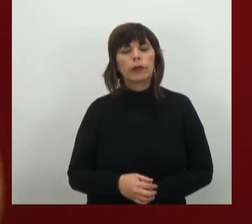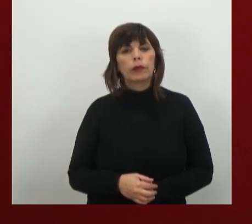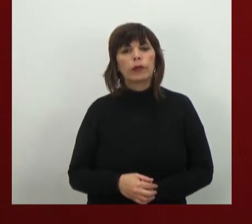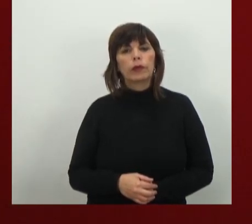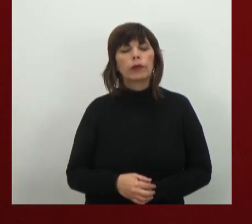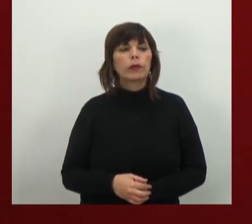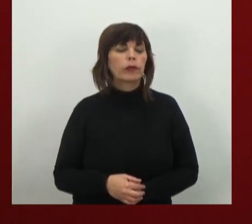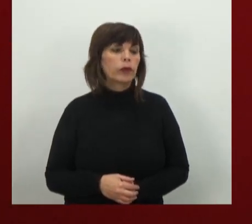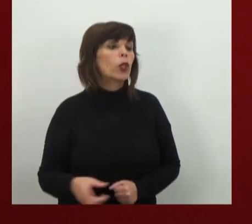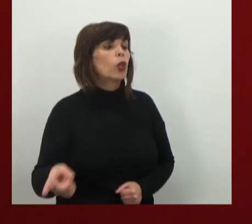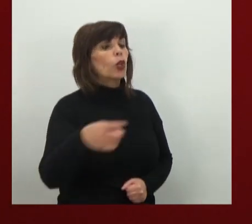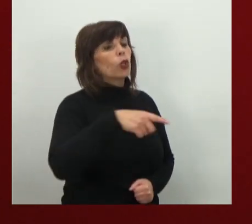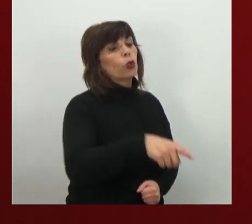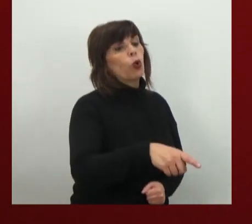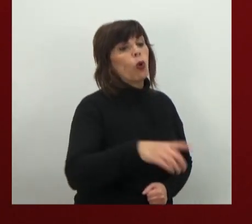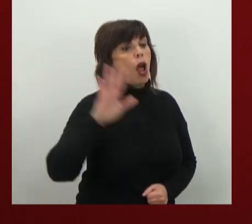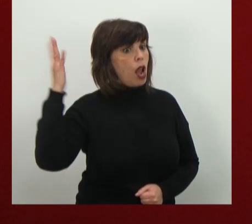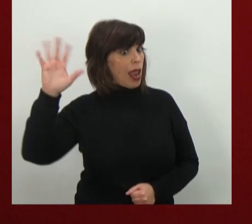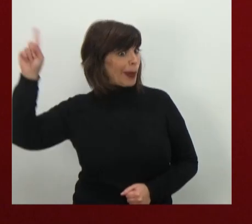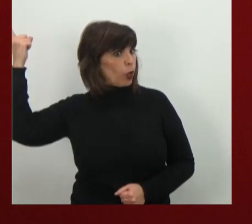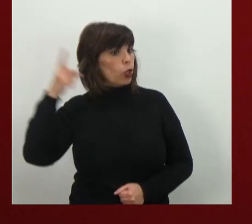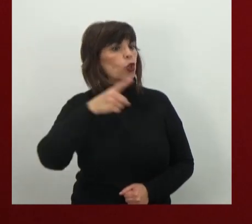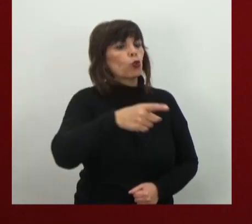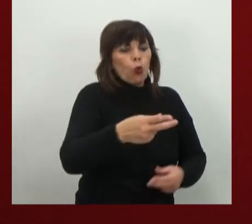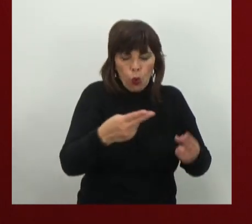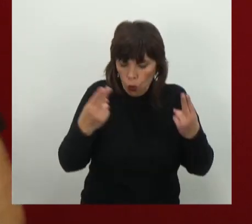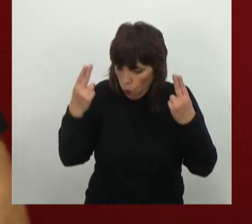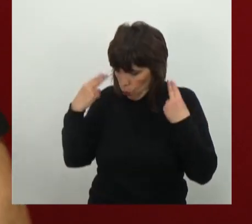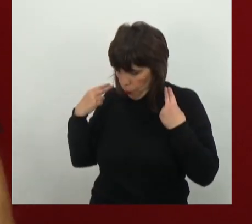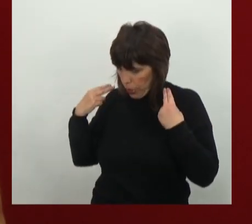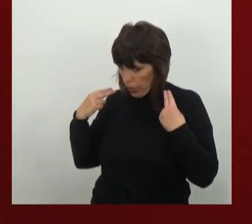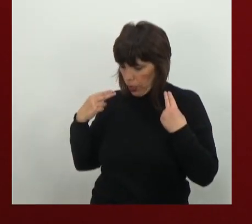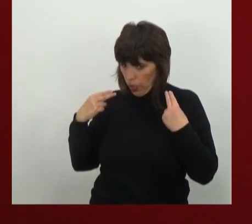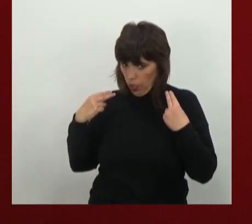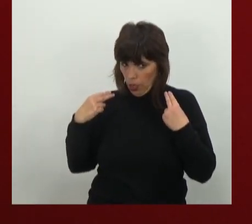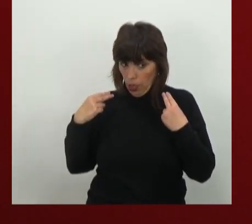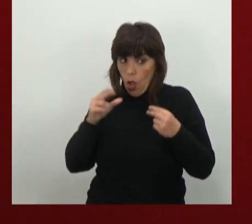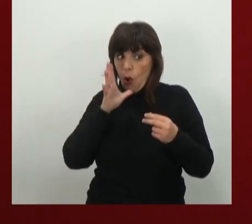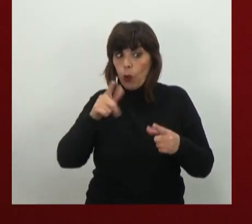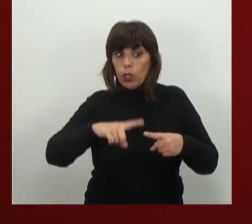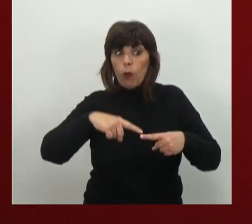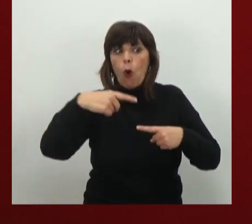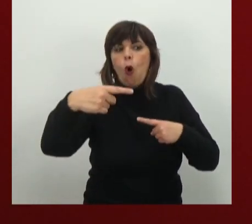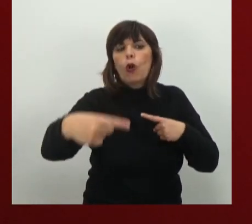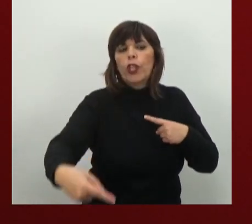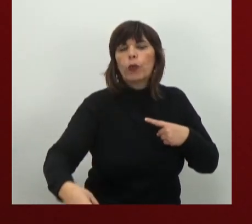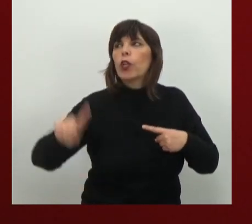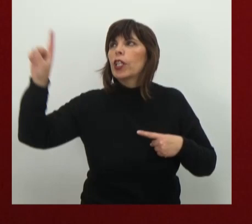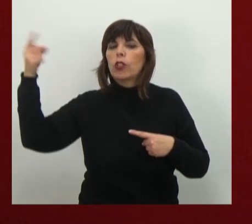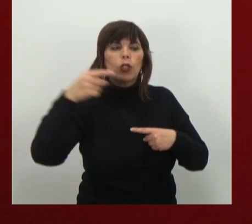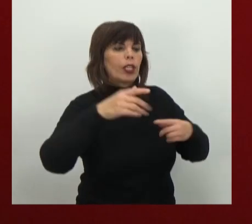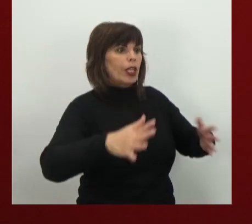humíllate bajo la poderosa mano de Dios, para que Él te exalte cuando es el tiempo.